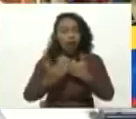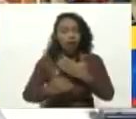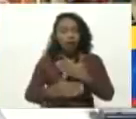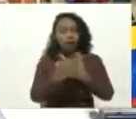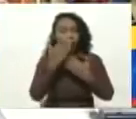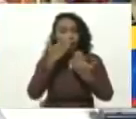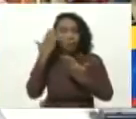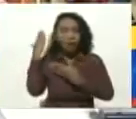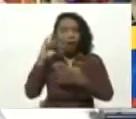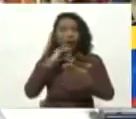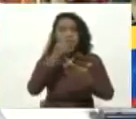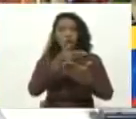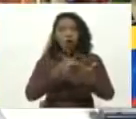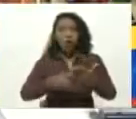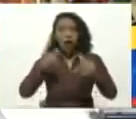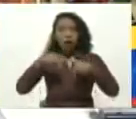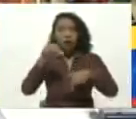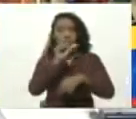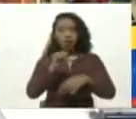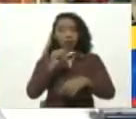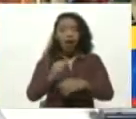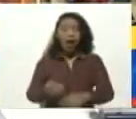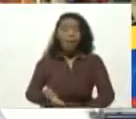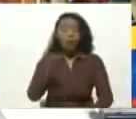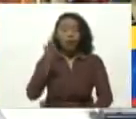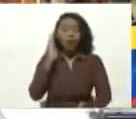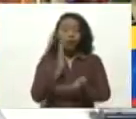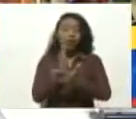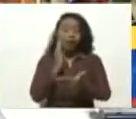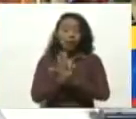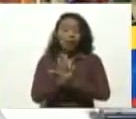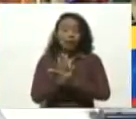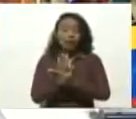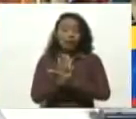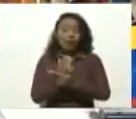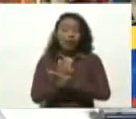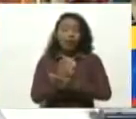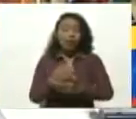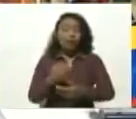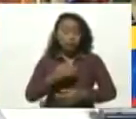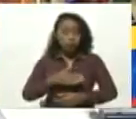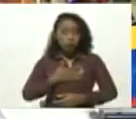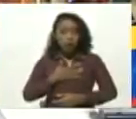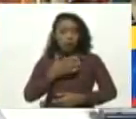Miren el informe que hay esta semana, siempre es importante, cada vez que podemos,